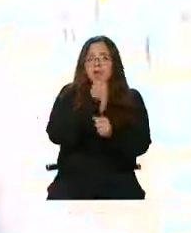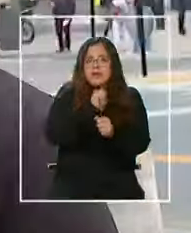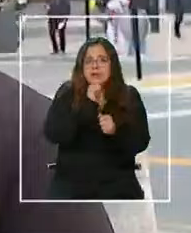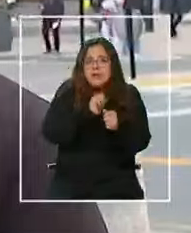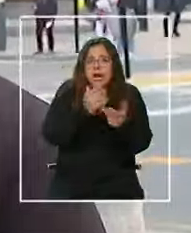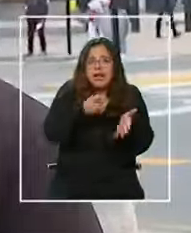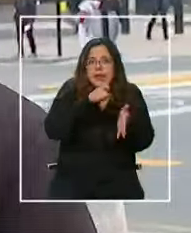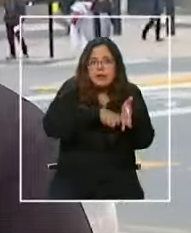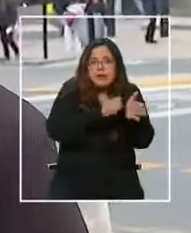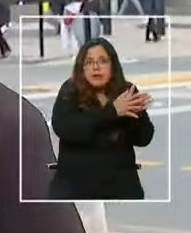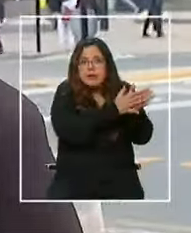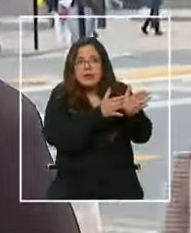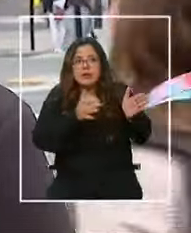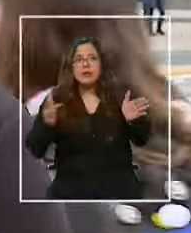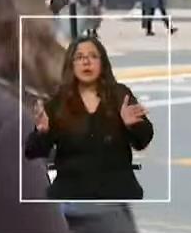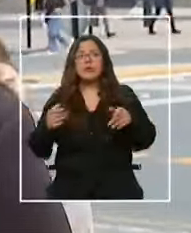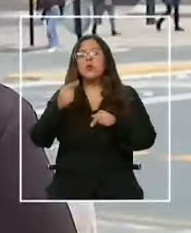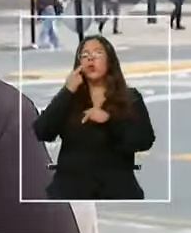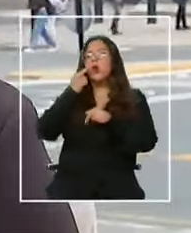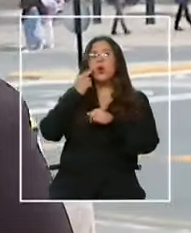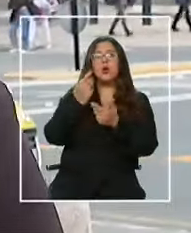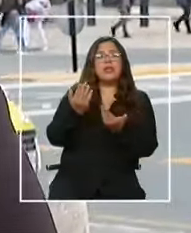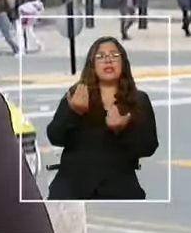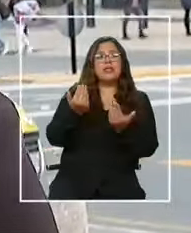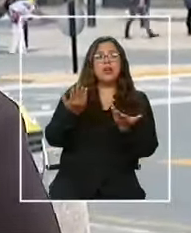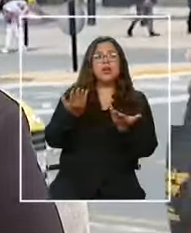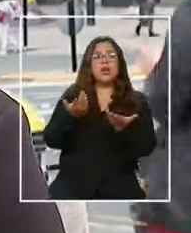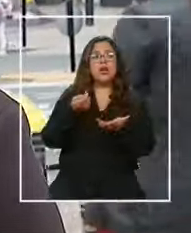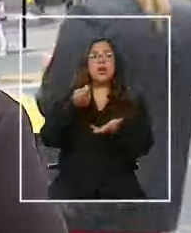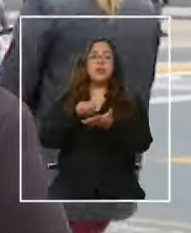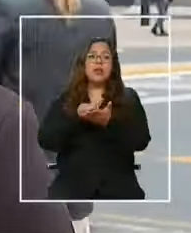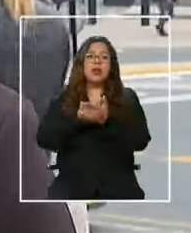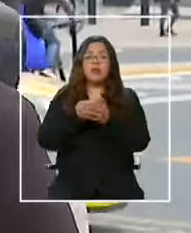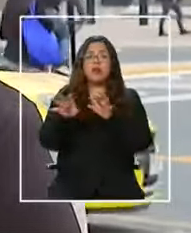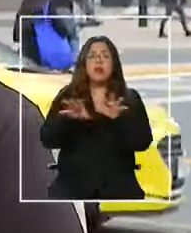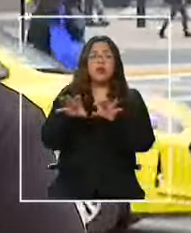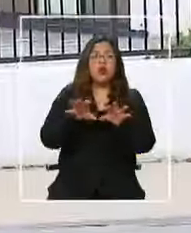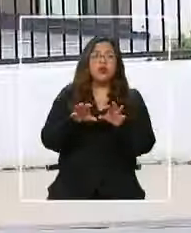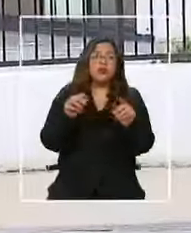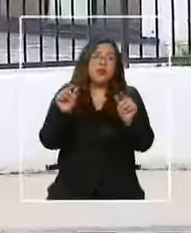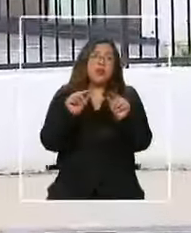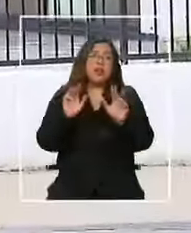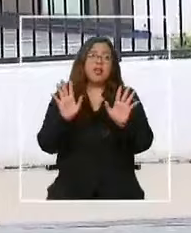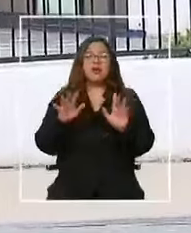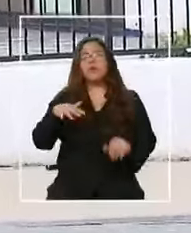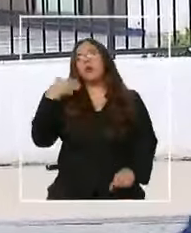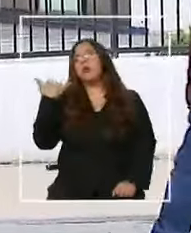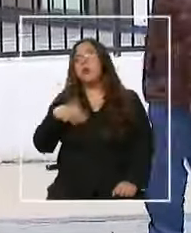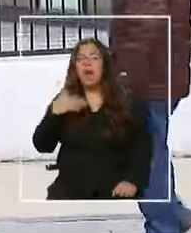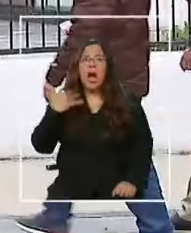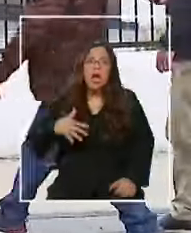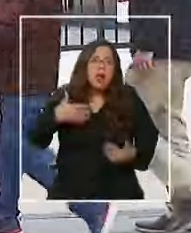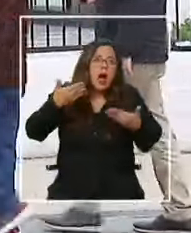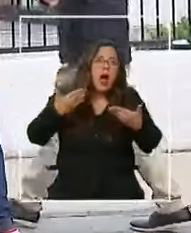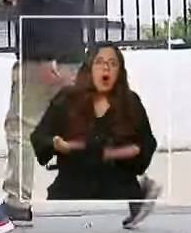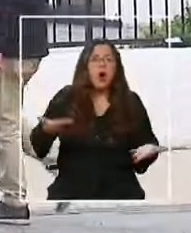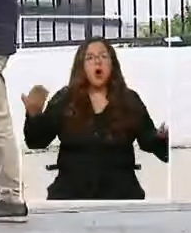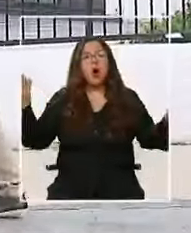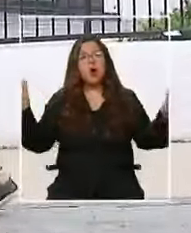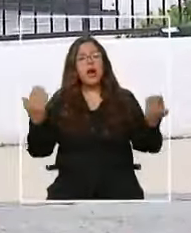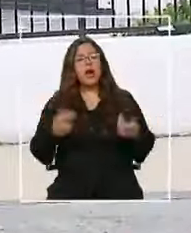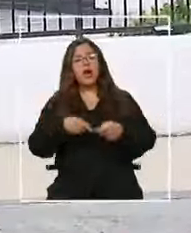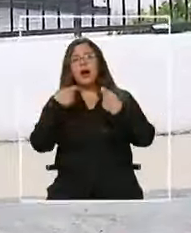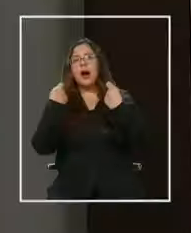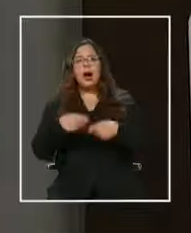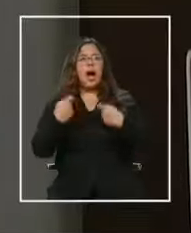meses. Siempre es bueno tener una opción para adquirir los productos a mejor precio. Importante ahora, porque está todo